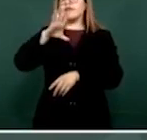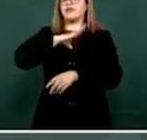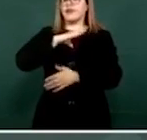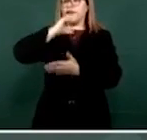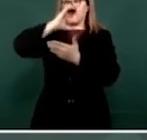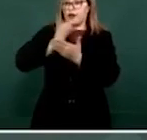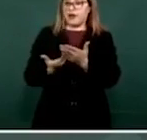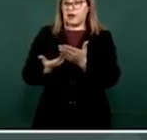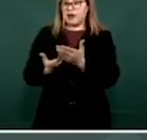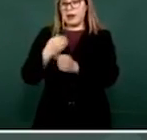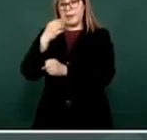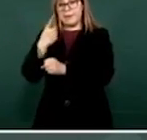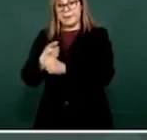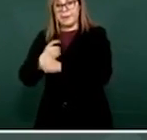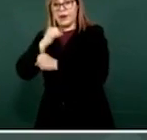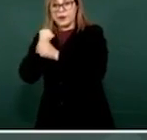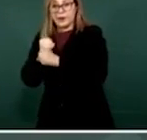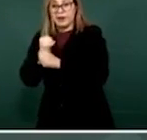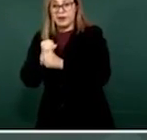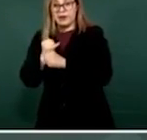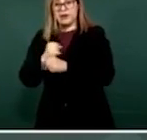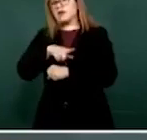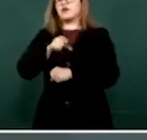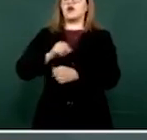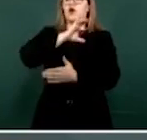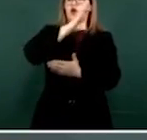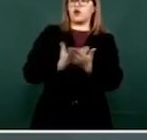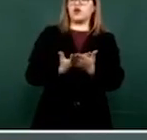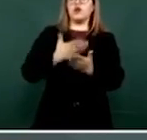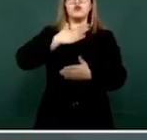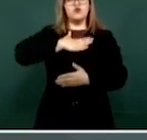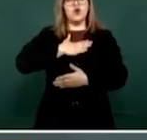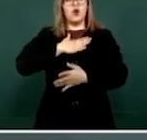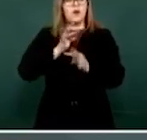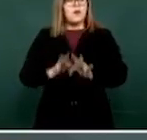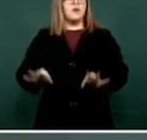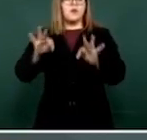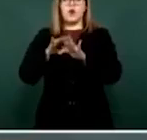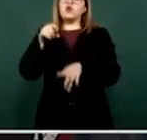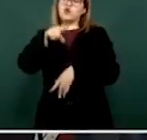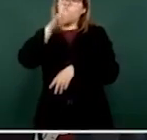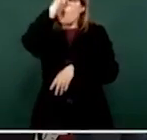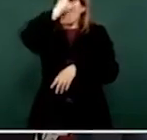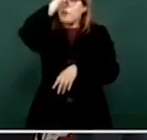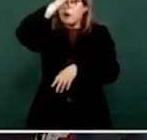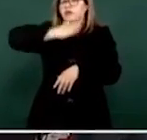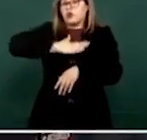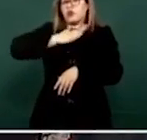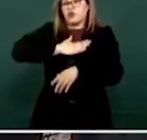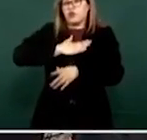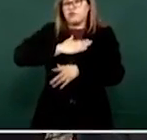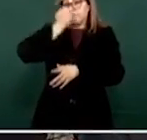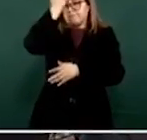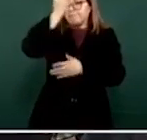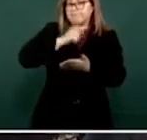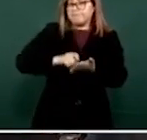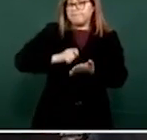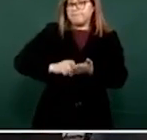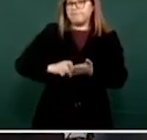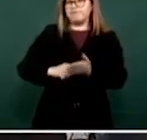Se hacen las licitaciones, pero yo voy a tomar en cuenta lo que tú estás planteando, que además